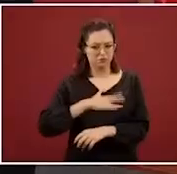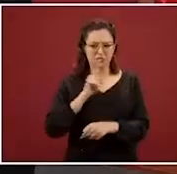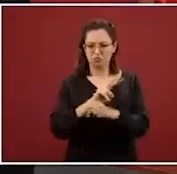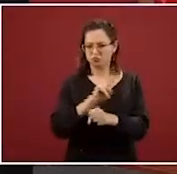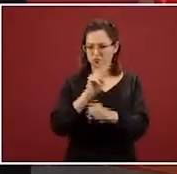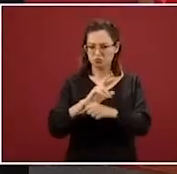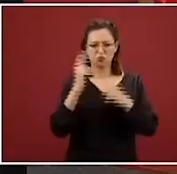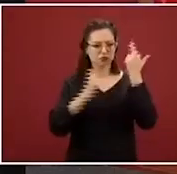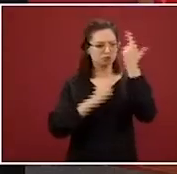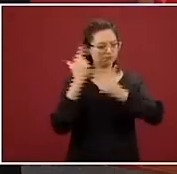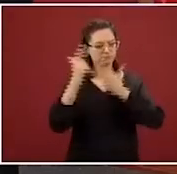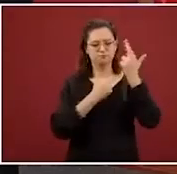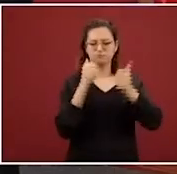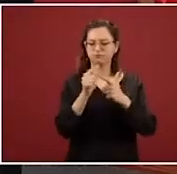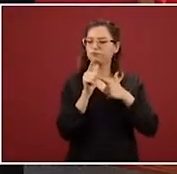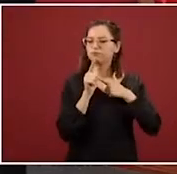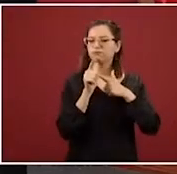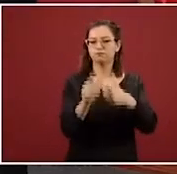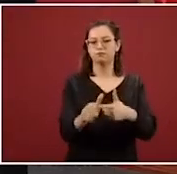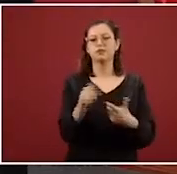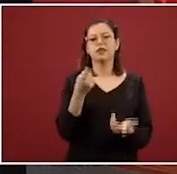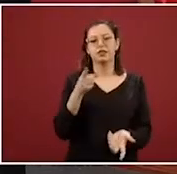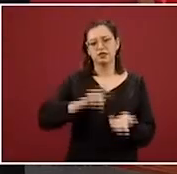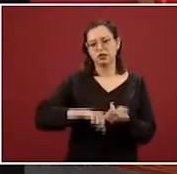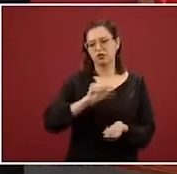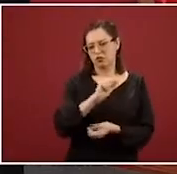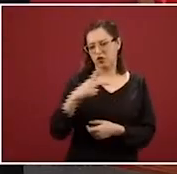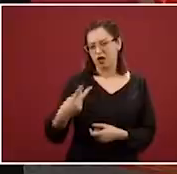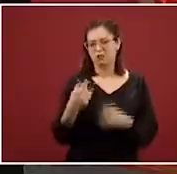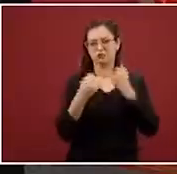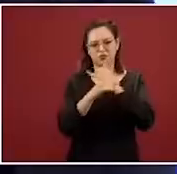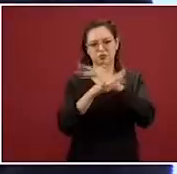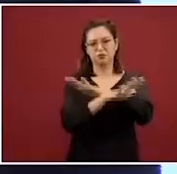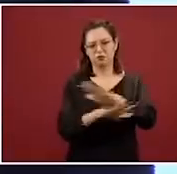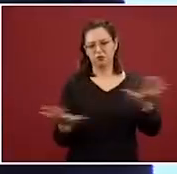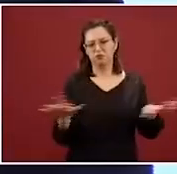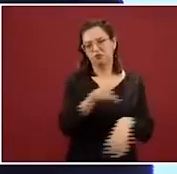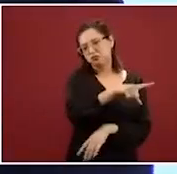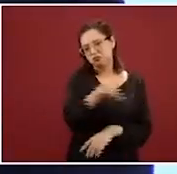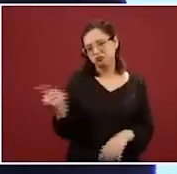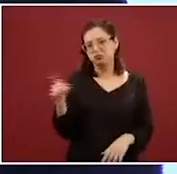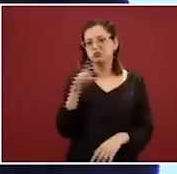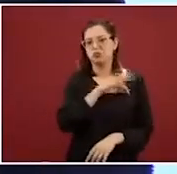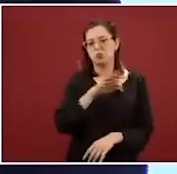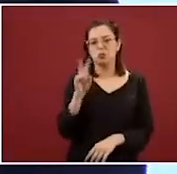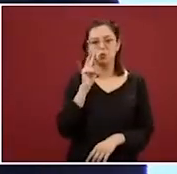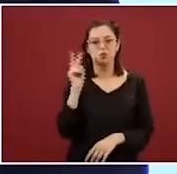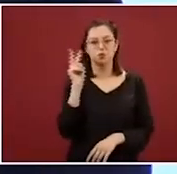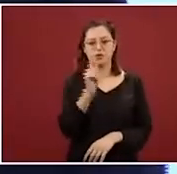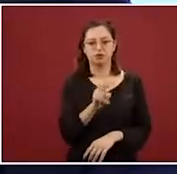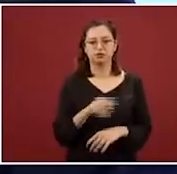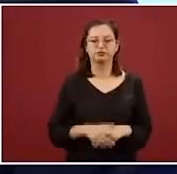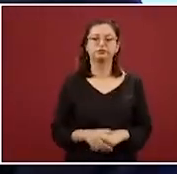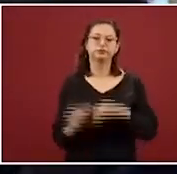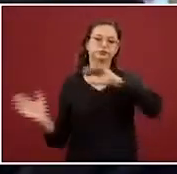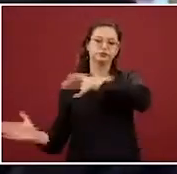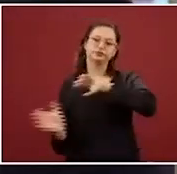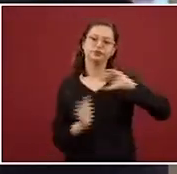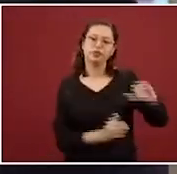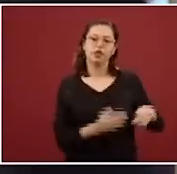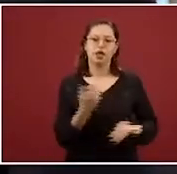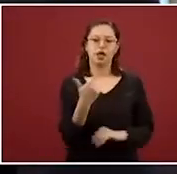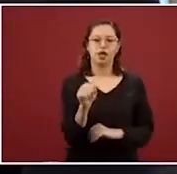sanitarios como un servicio adicional que toma muy en cuenta los consumidores. ¿Quién es quién en el gas